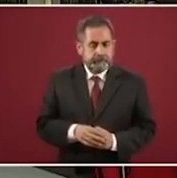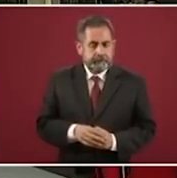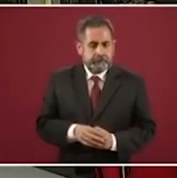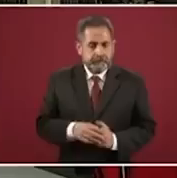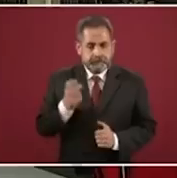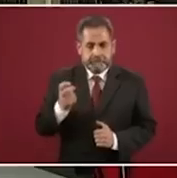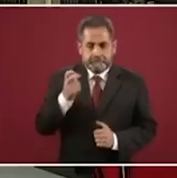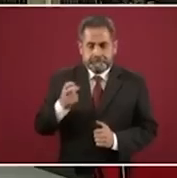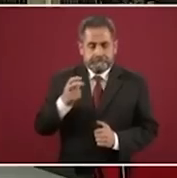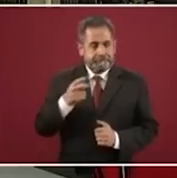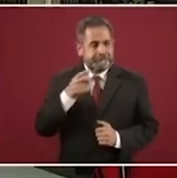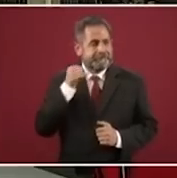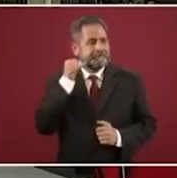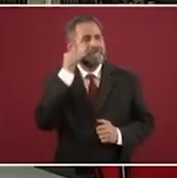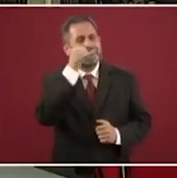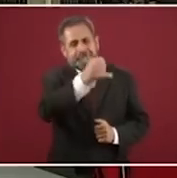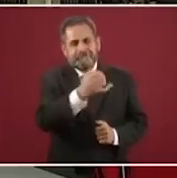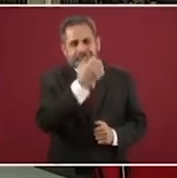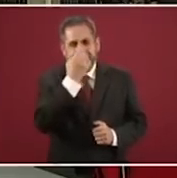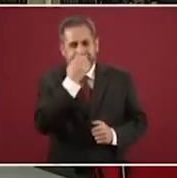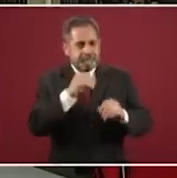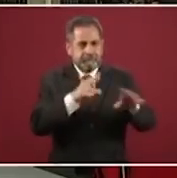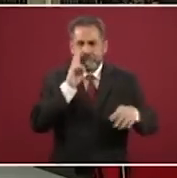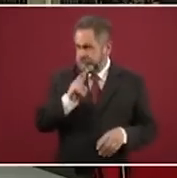este es el México profundo. A ver, ¿por qué no lo ponen?